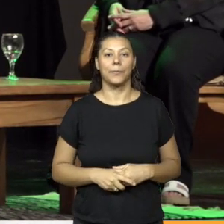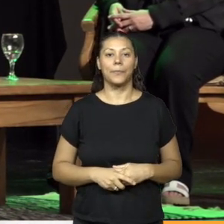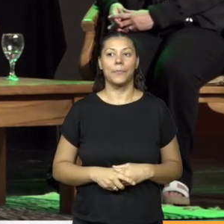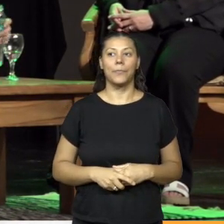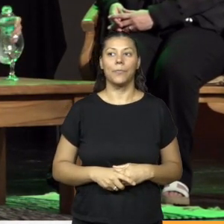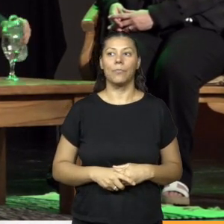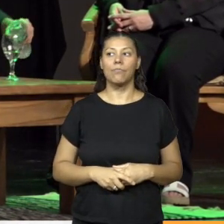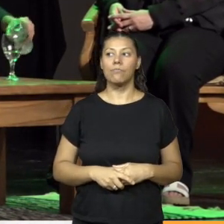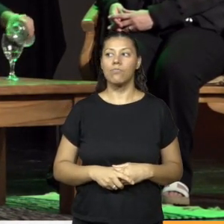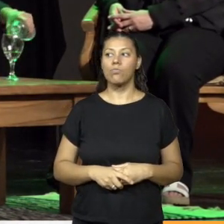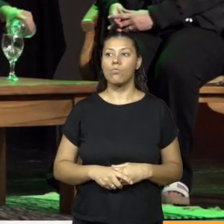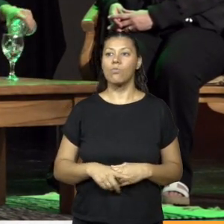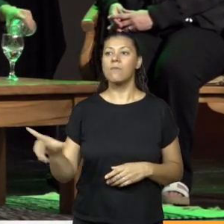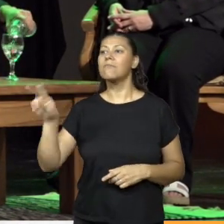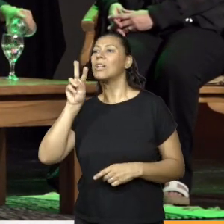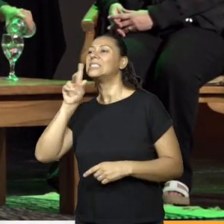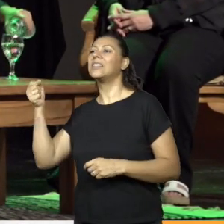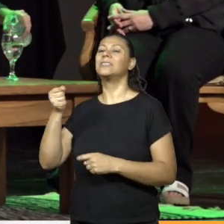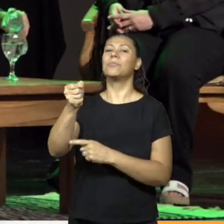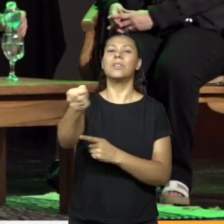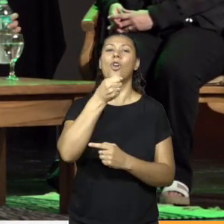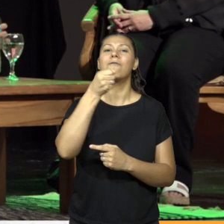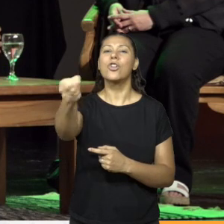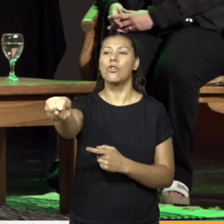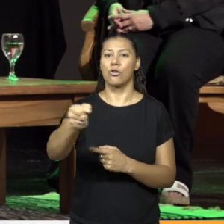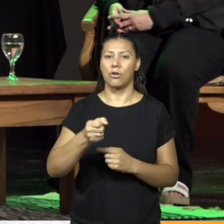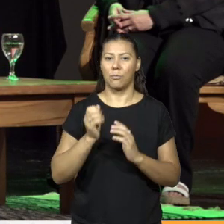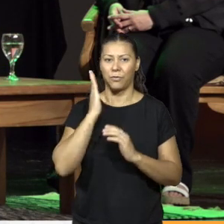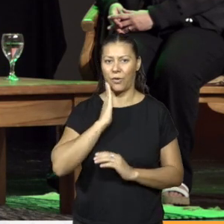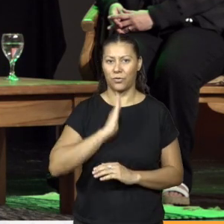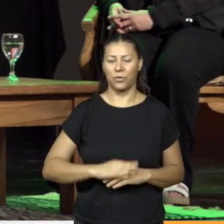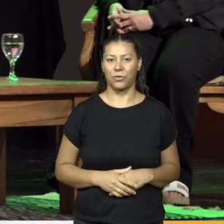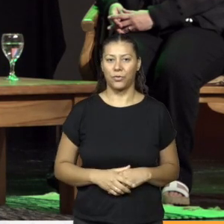¿Alguna de las chicas que acompañe el micrófono, por favor?